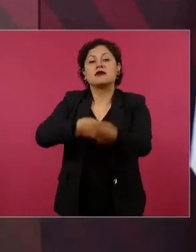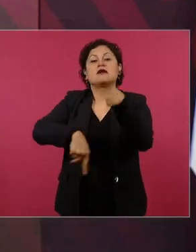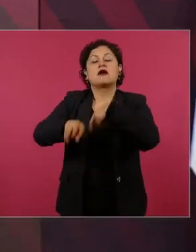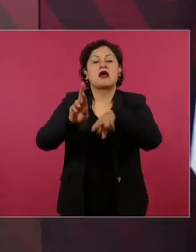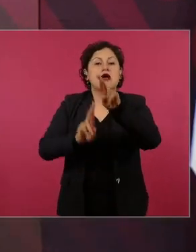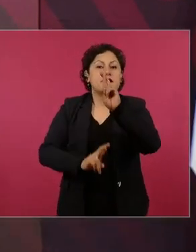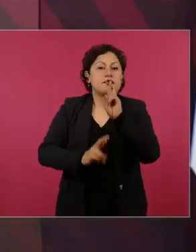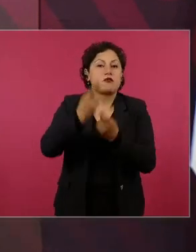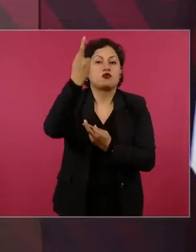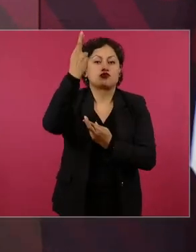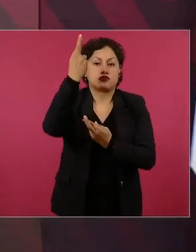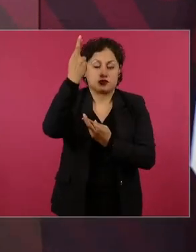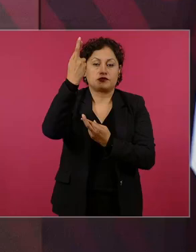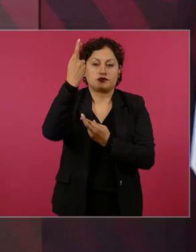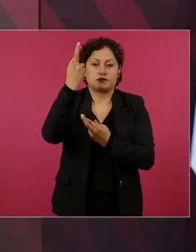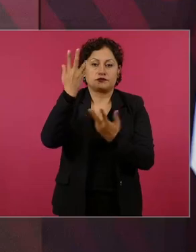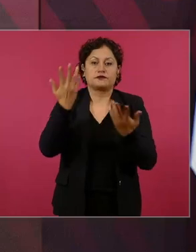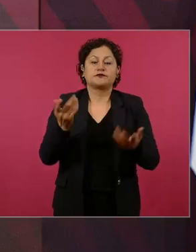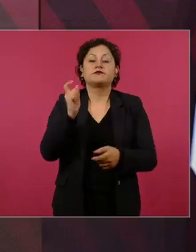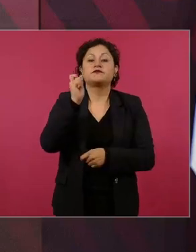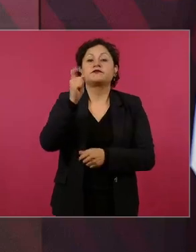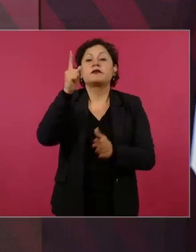y en